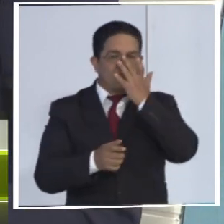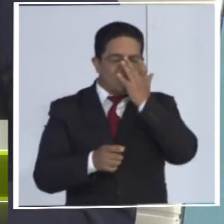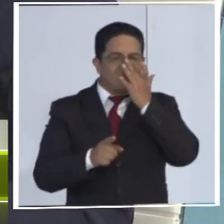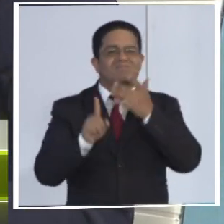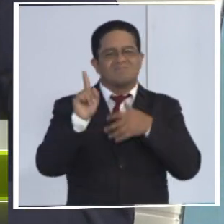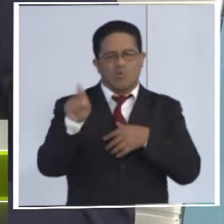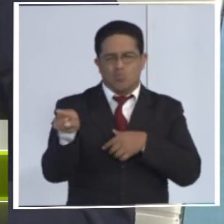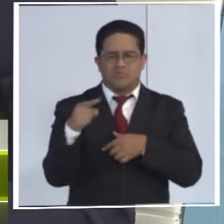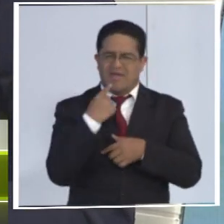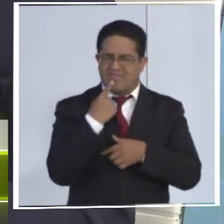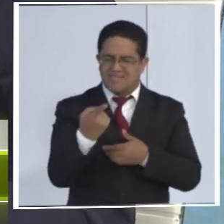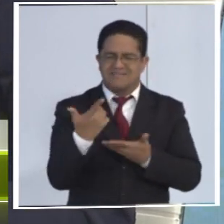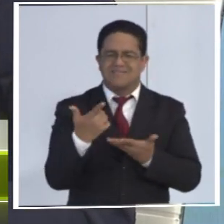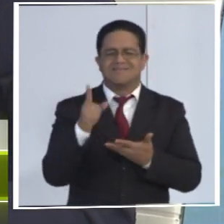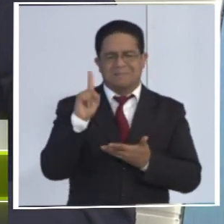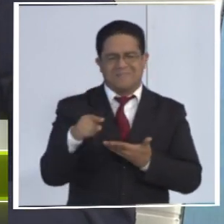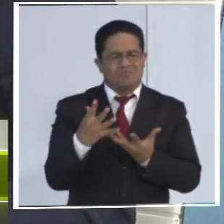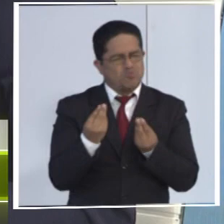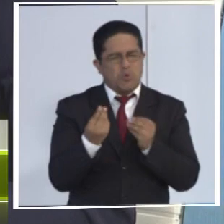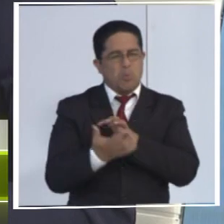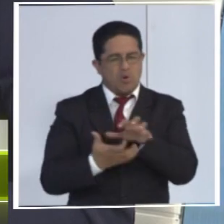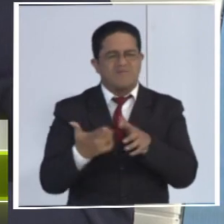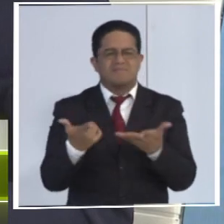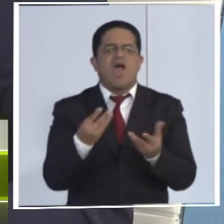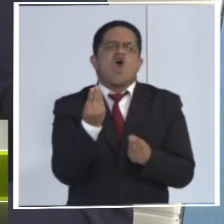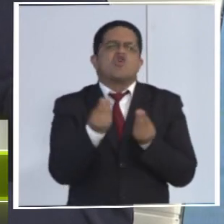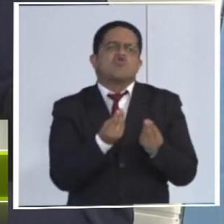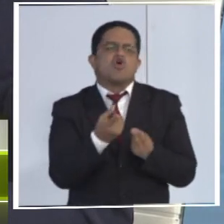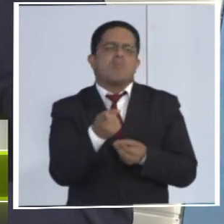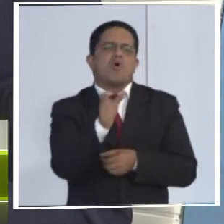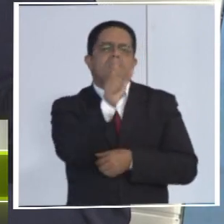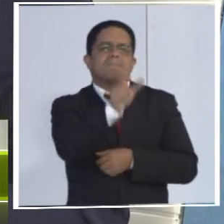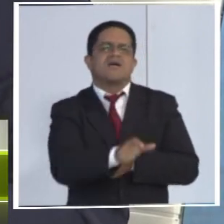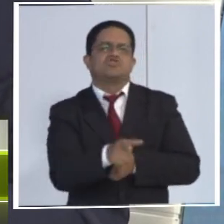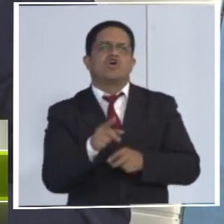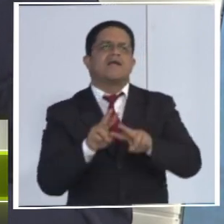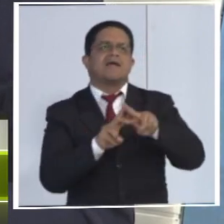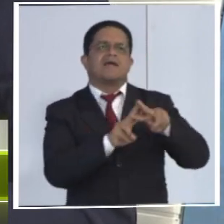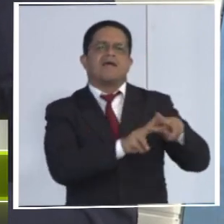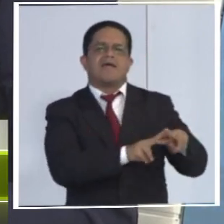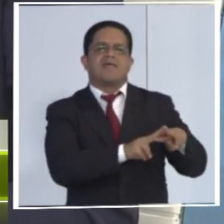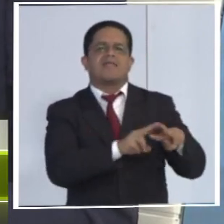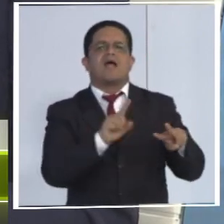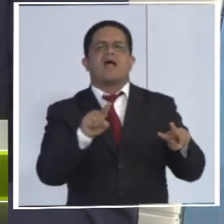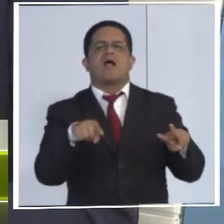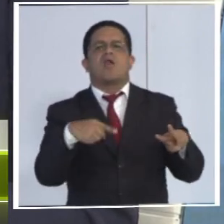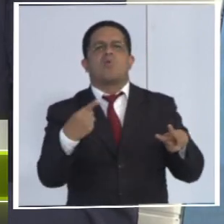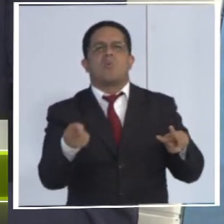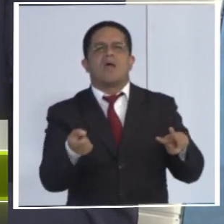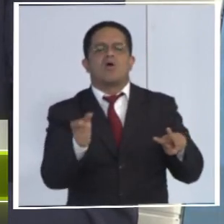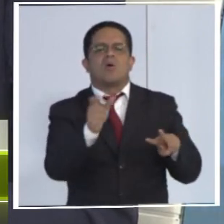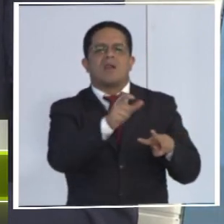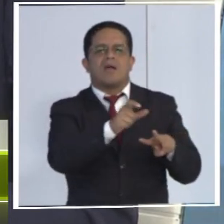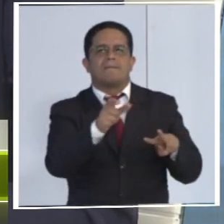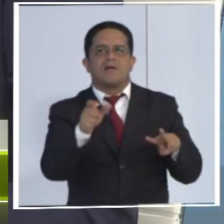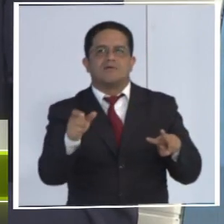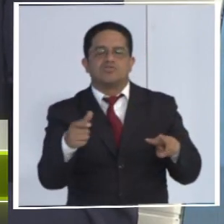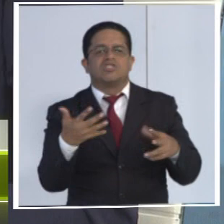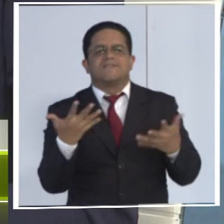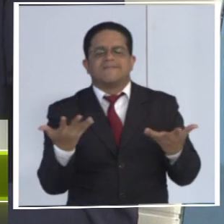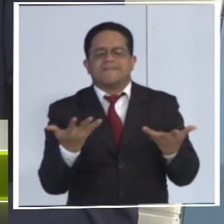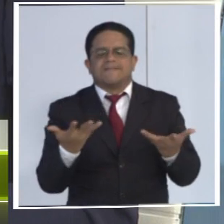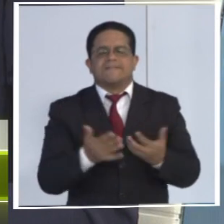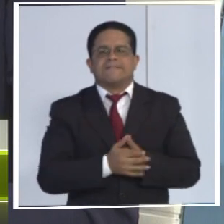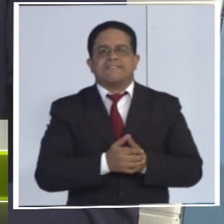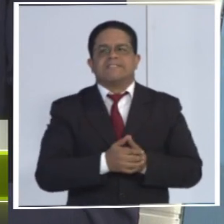engorrosa, ¿cómo queda el paciente luego, las secuelas, el abordaje? Hay personas que pueden perder la vida debido a estos